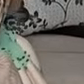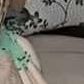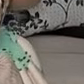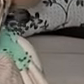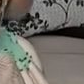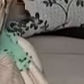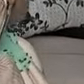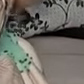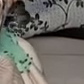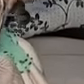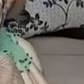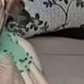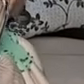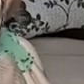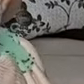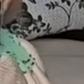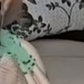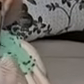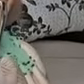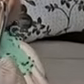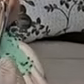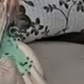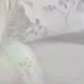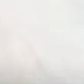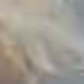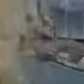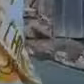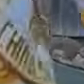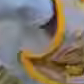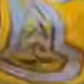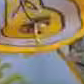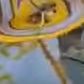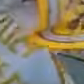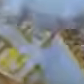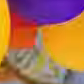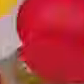más antiguas que ha participado. Amo tres alegría junto a los cholos.